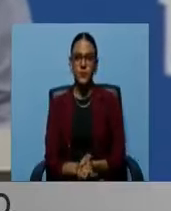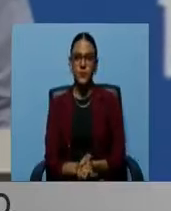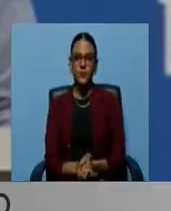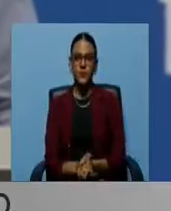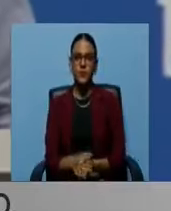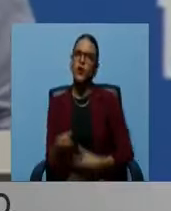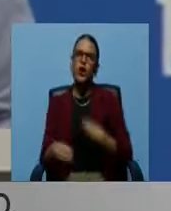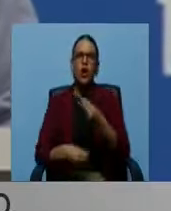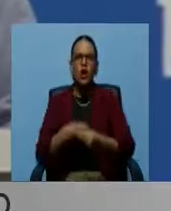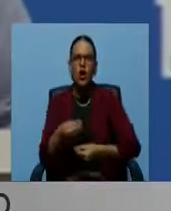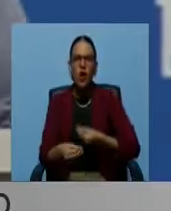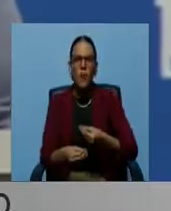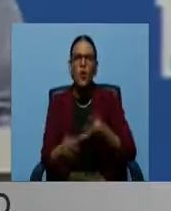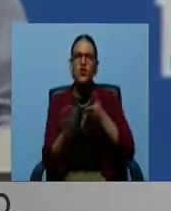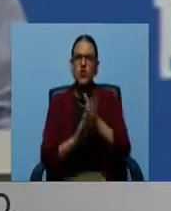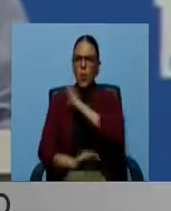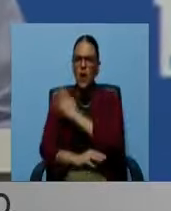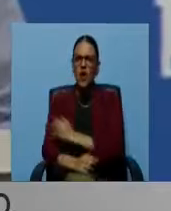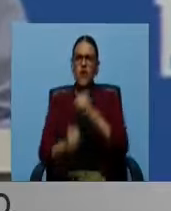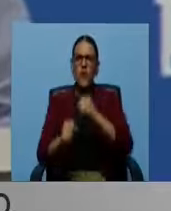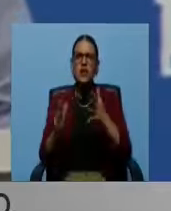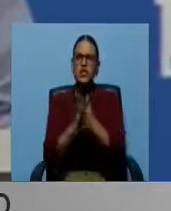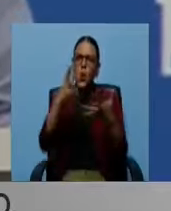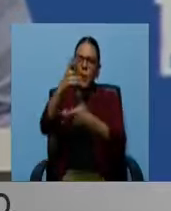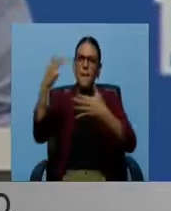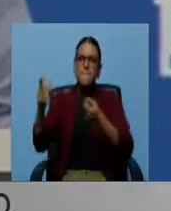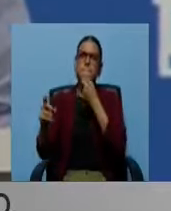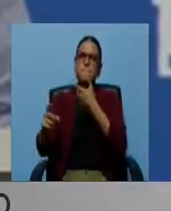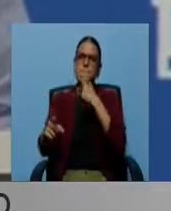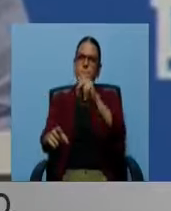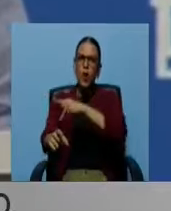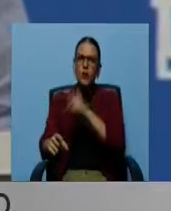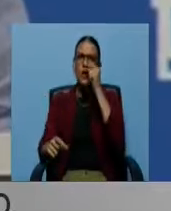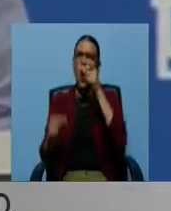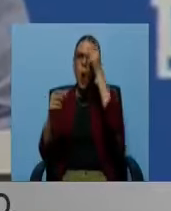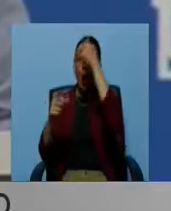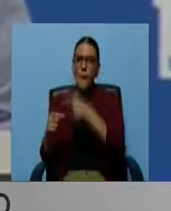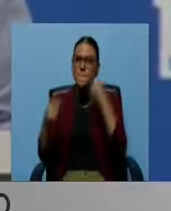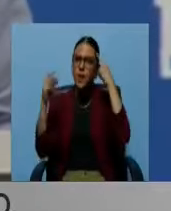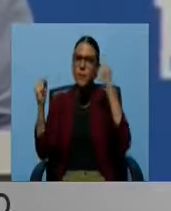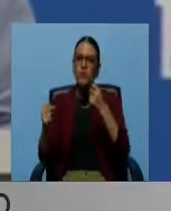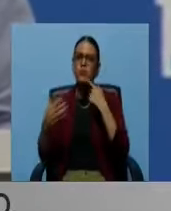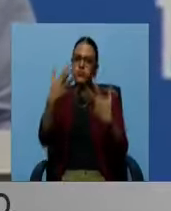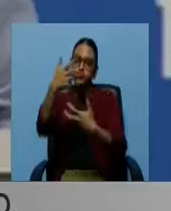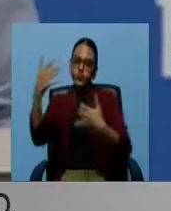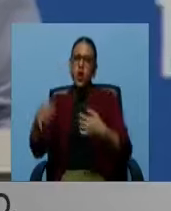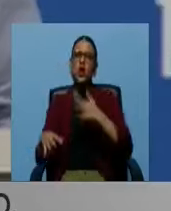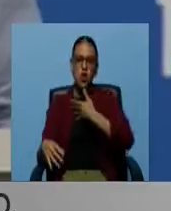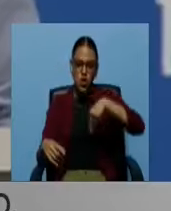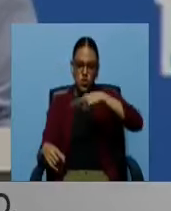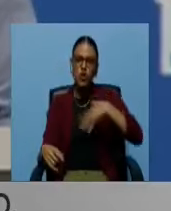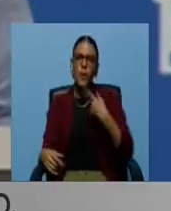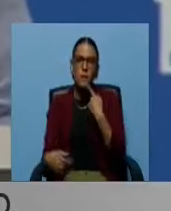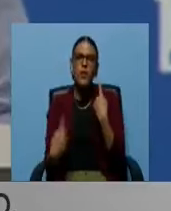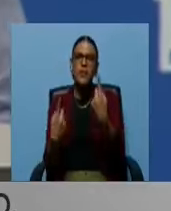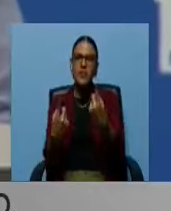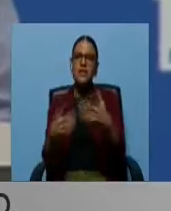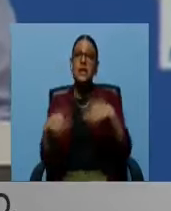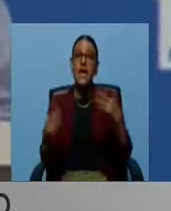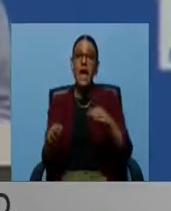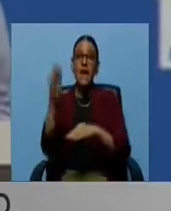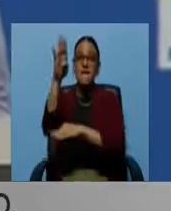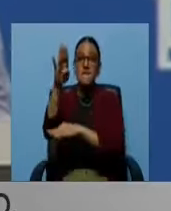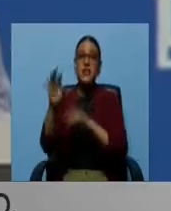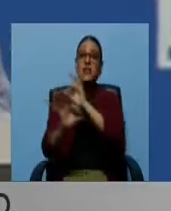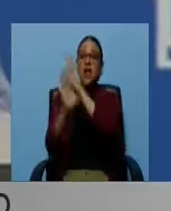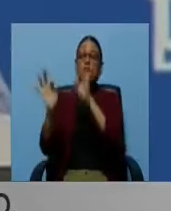como con la fuerza de la poesía lo definió Bertolt Brecht, podríamos decir que el fascista es un